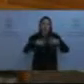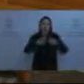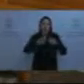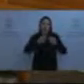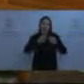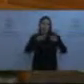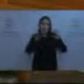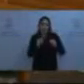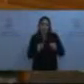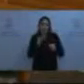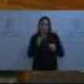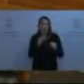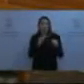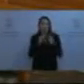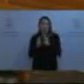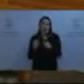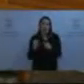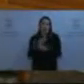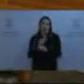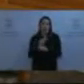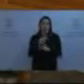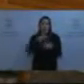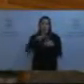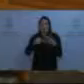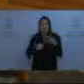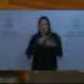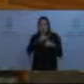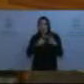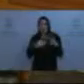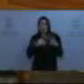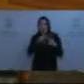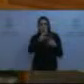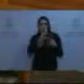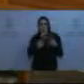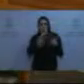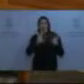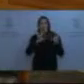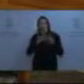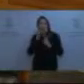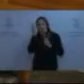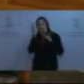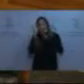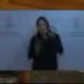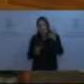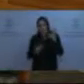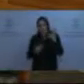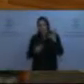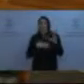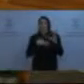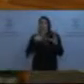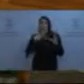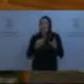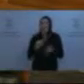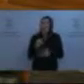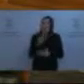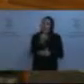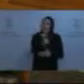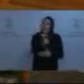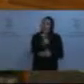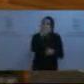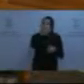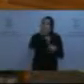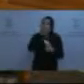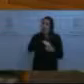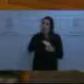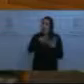conservación y equipamiento. Estas son las líneas de ser subvencionadas, pero los grupos de actividades que realmente vayan a ser objeto de apoyo quedarán recogidas